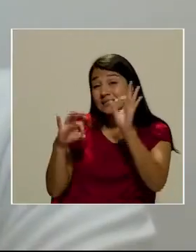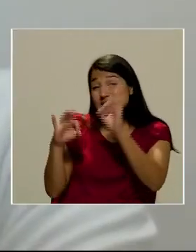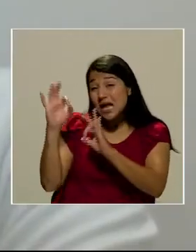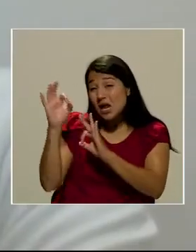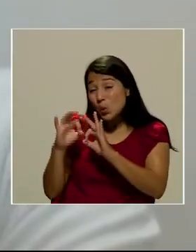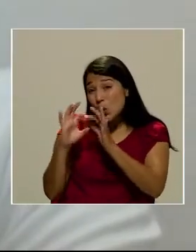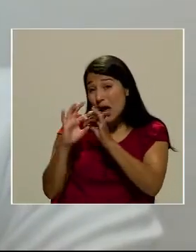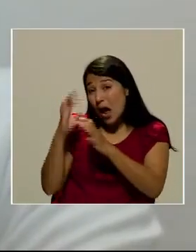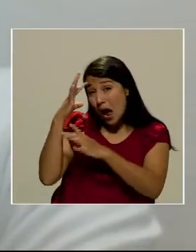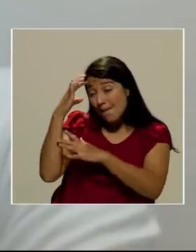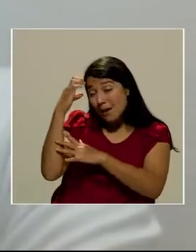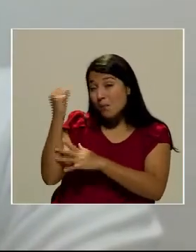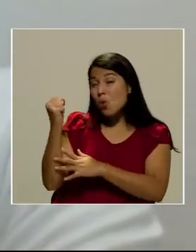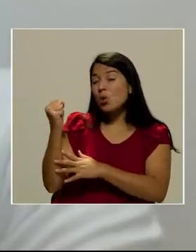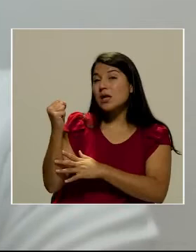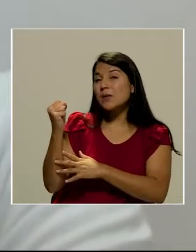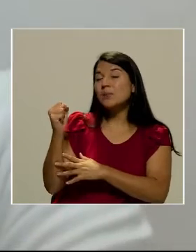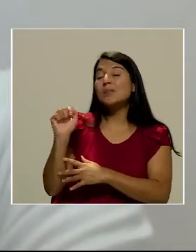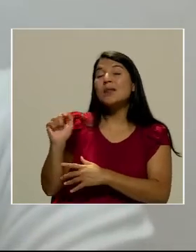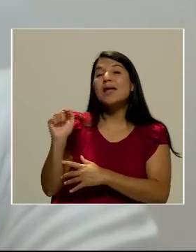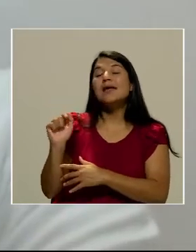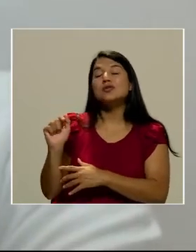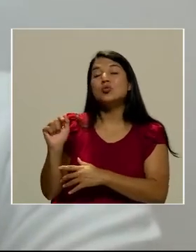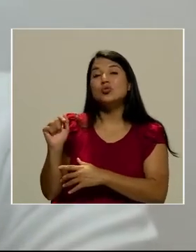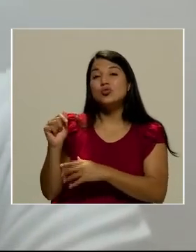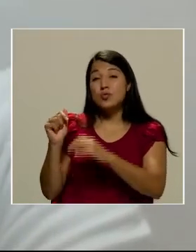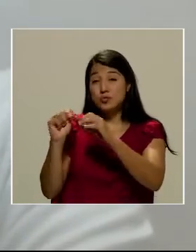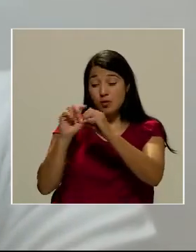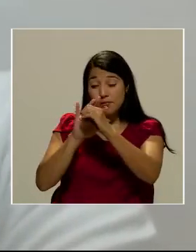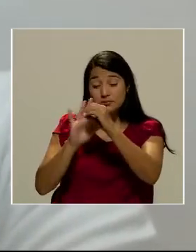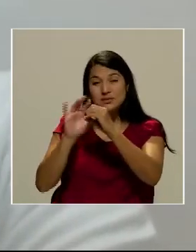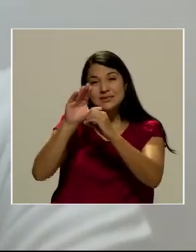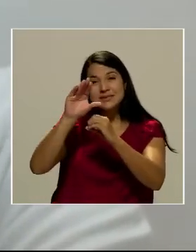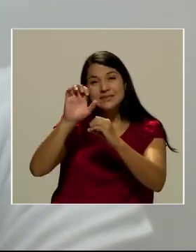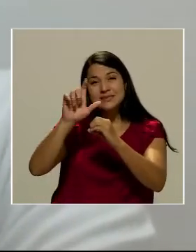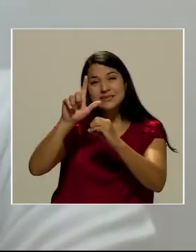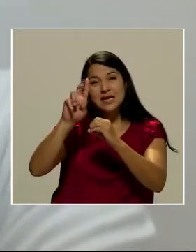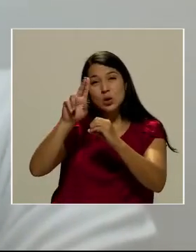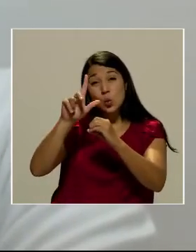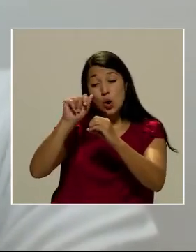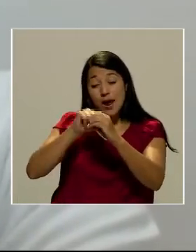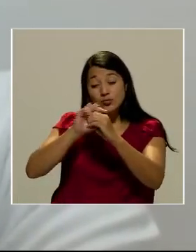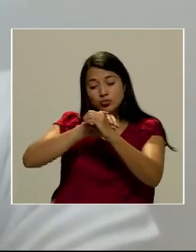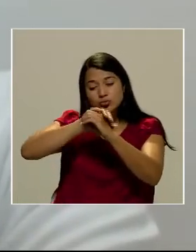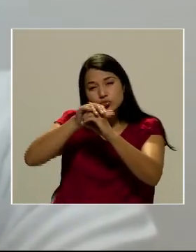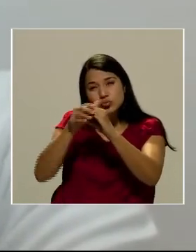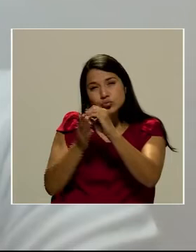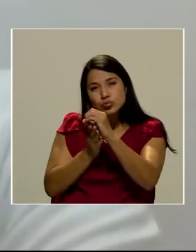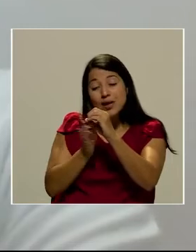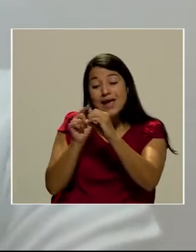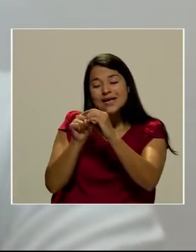su cobertura una serie de, una serie de partecitas que son capaces